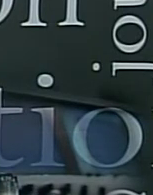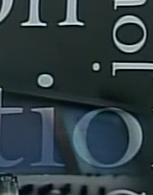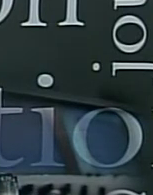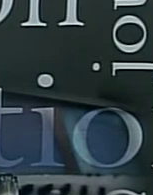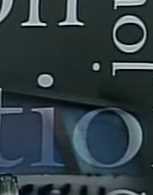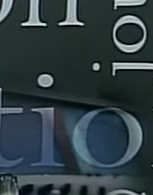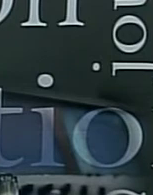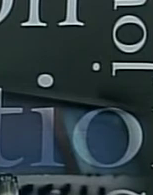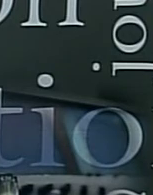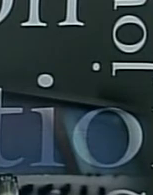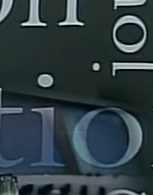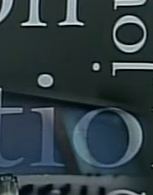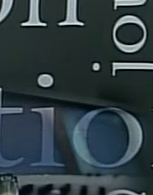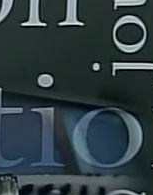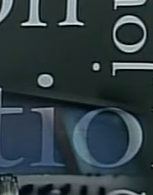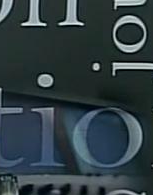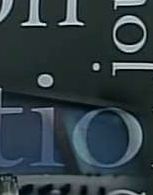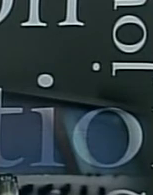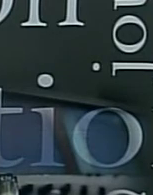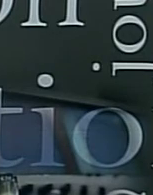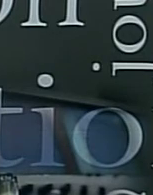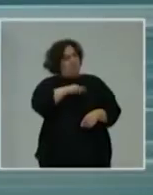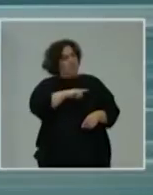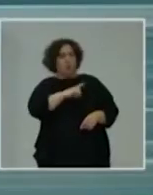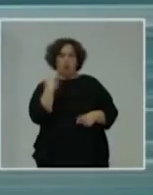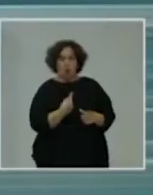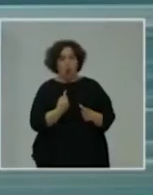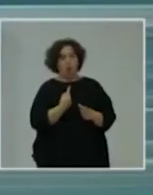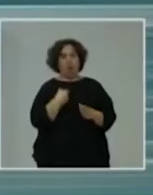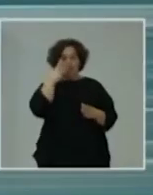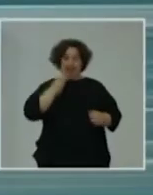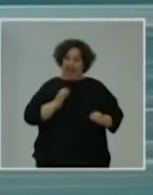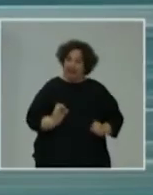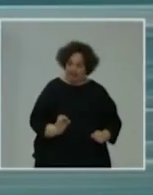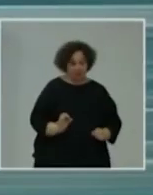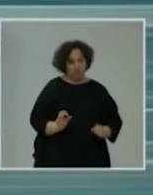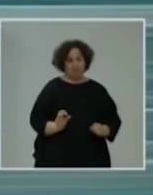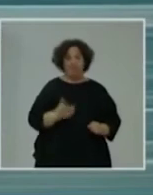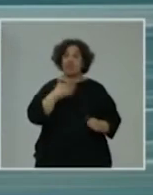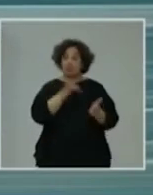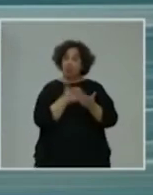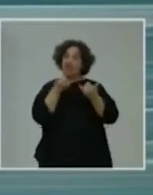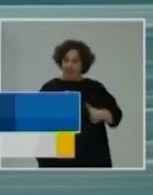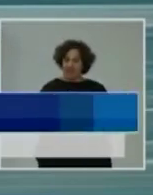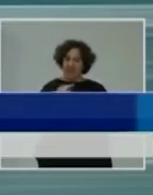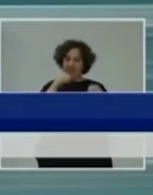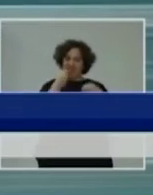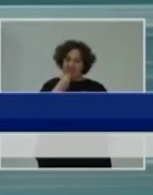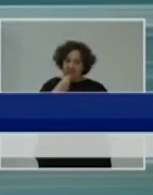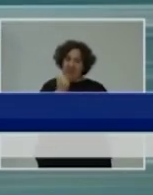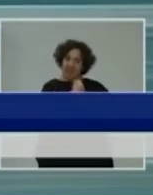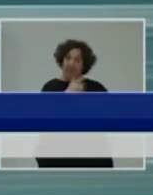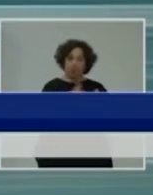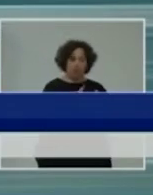la recomendación solo con el núcleo familiar. En ese caso, si la cena de Navidad tiene que darse con personas, que hay